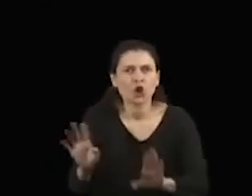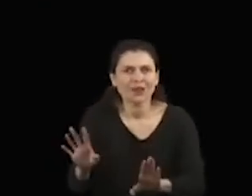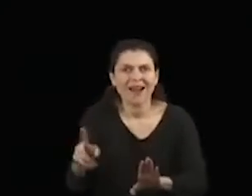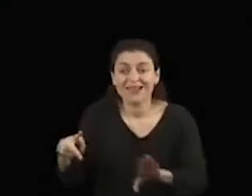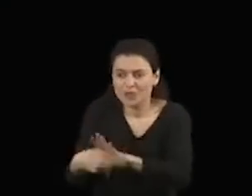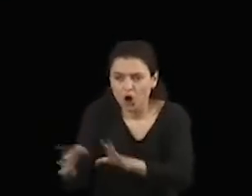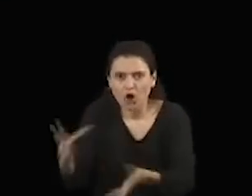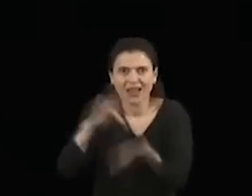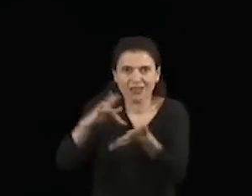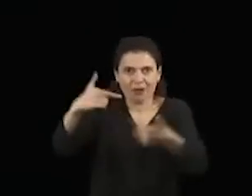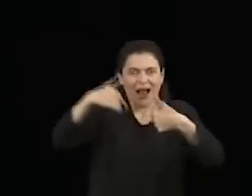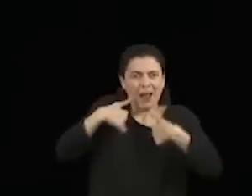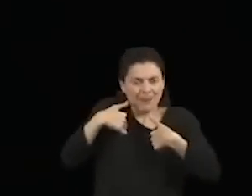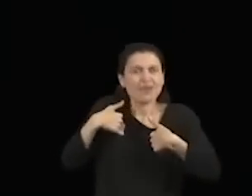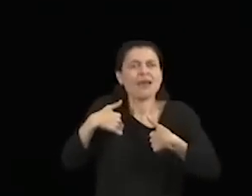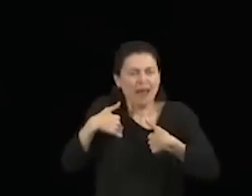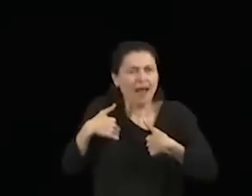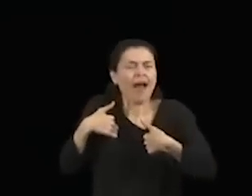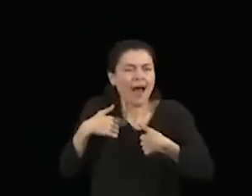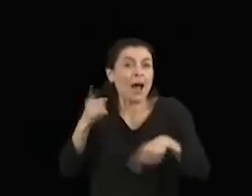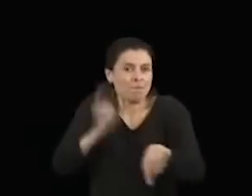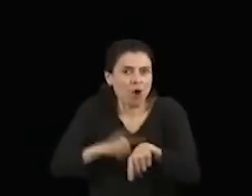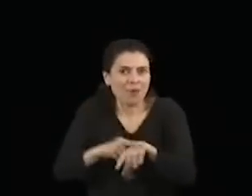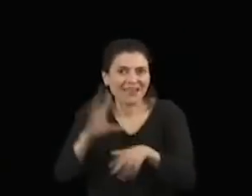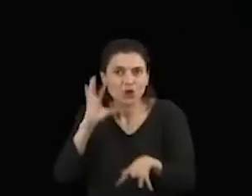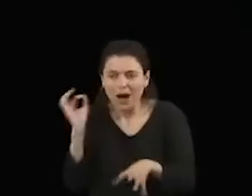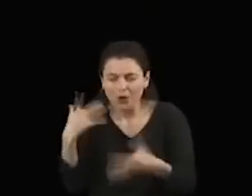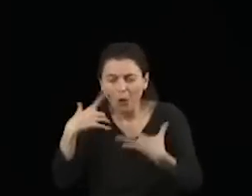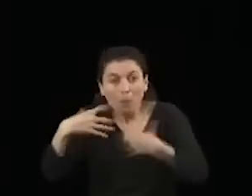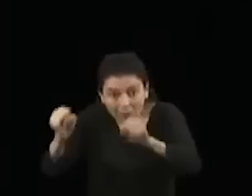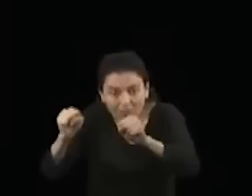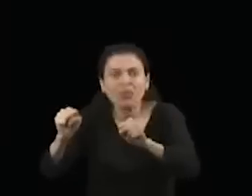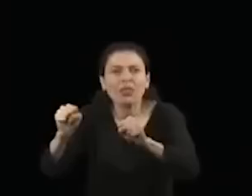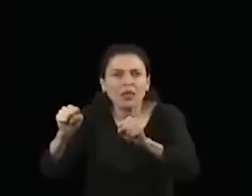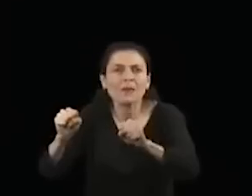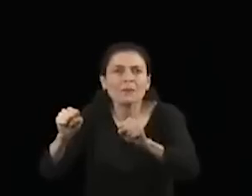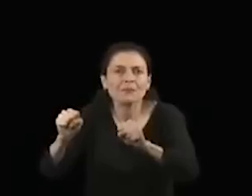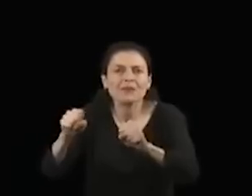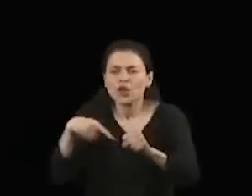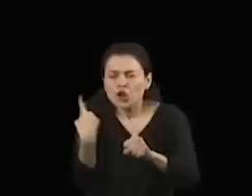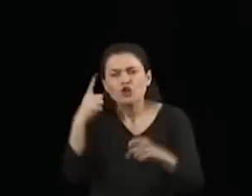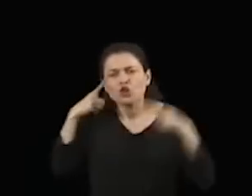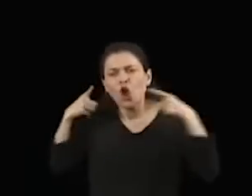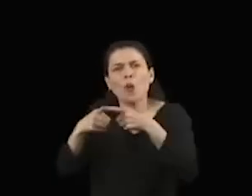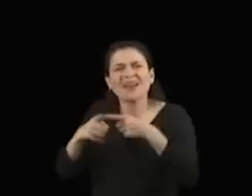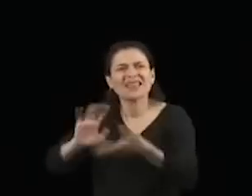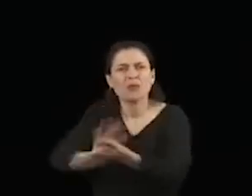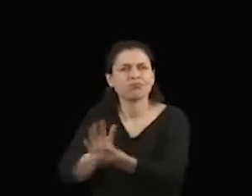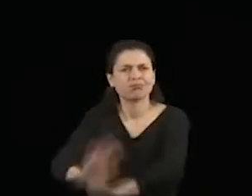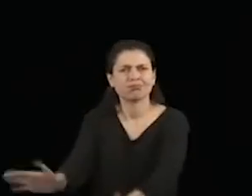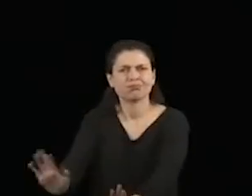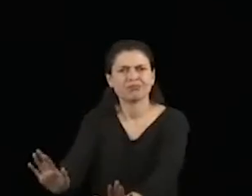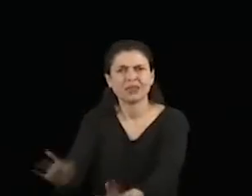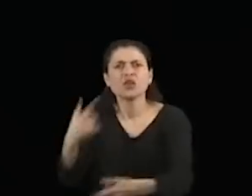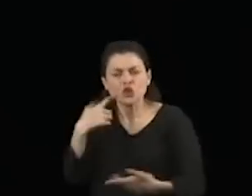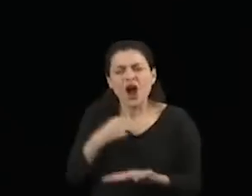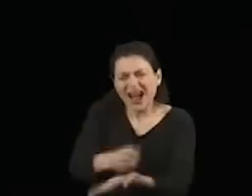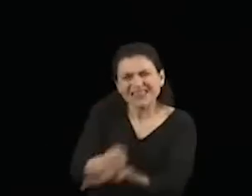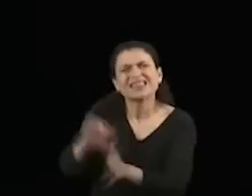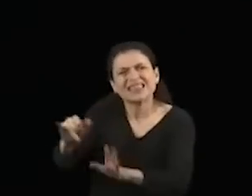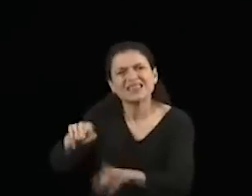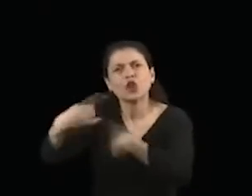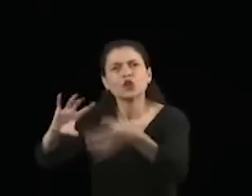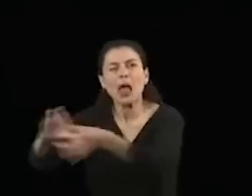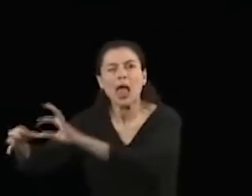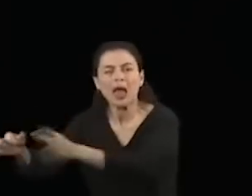inhumanos, insensibles y todas esas cosas, cuando en realidad lo que está haciendo es terminar con los kioscos. Entonces uno tendría que preguntar si están a favor de que